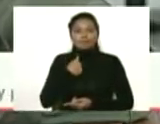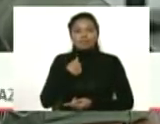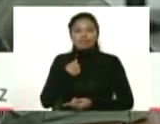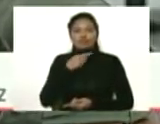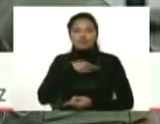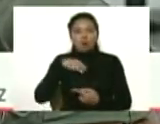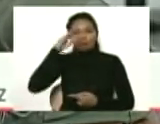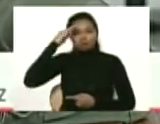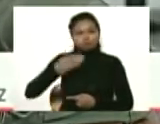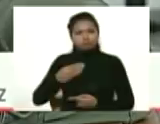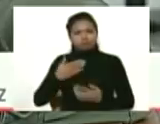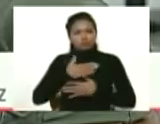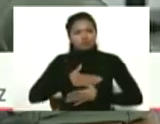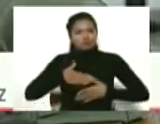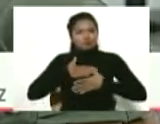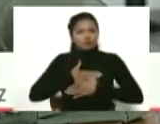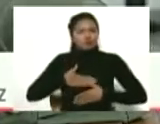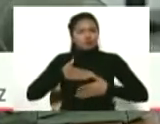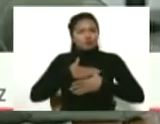soldado una gran satisfacción